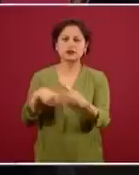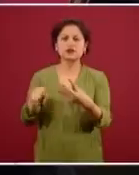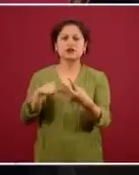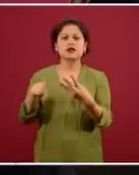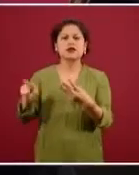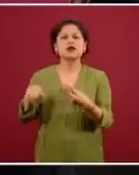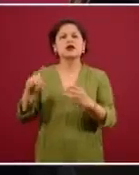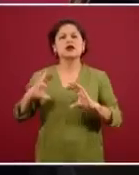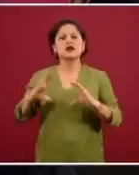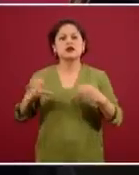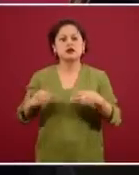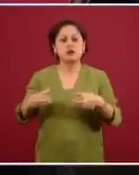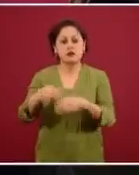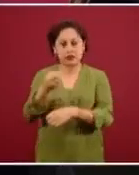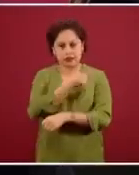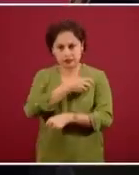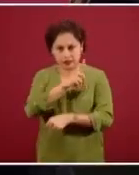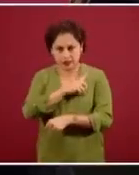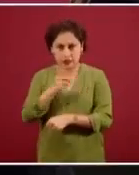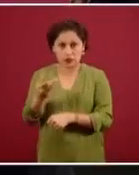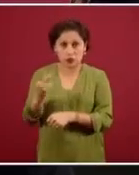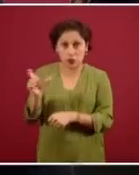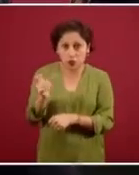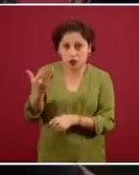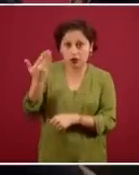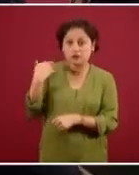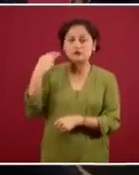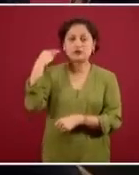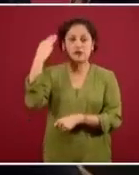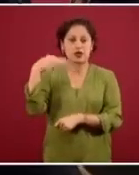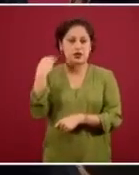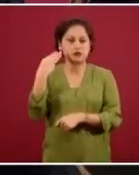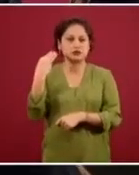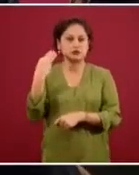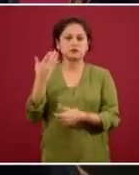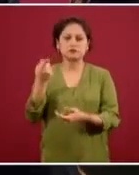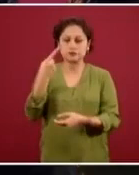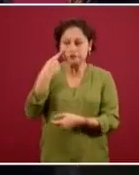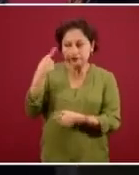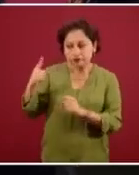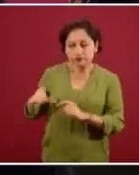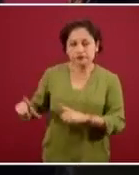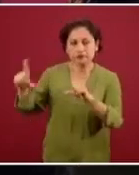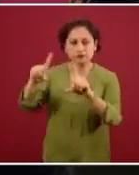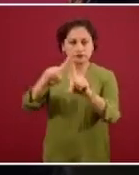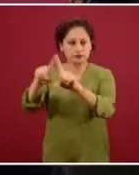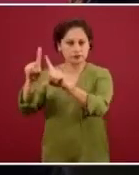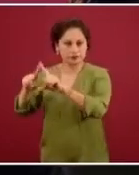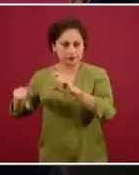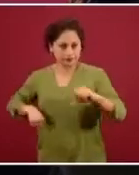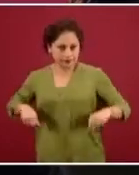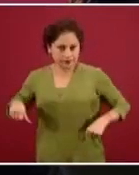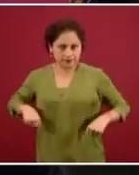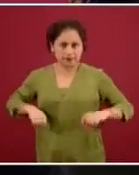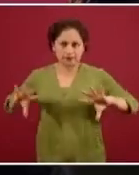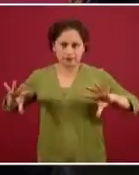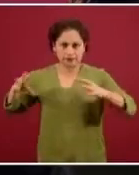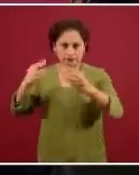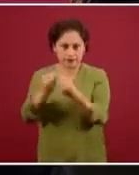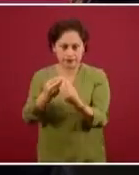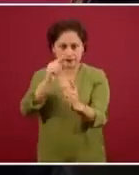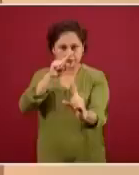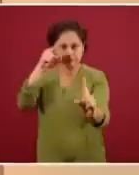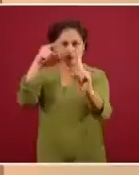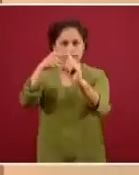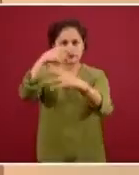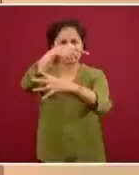marzo. Y pueden ver otras estrategias que alinean a los 4 objetivos específicos y todas las